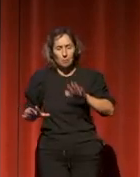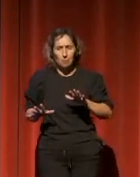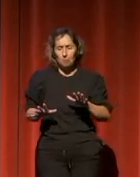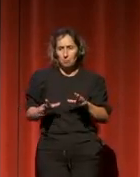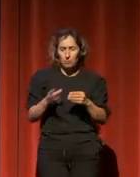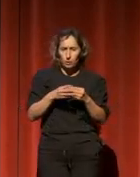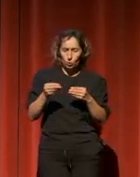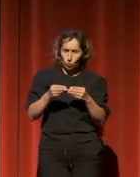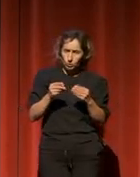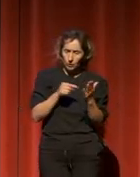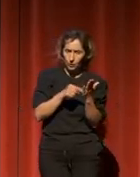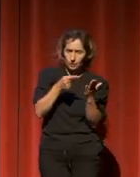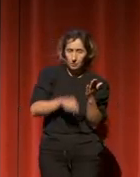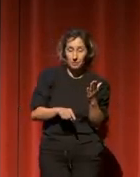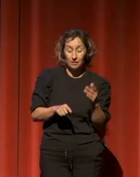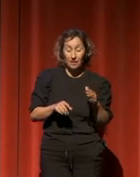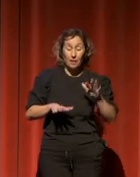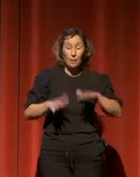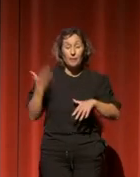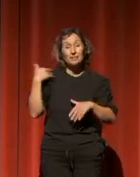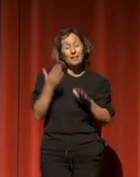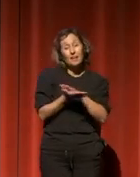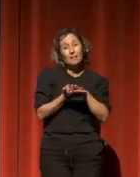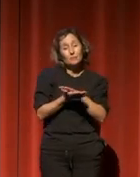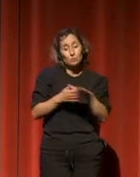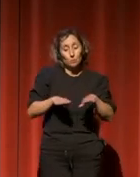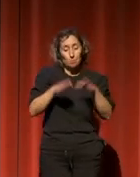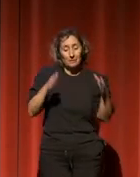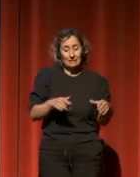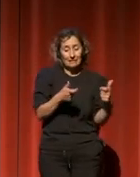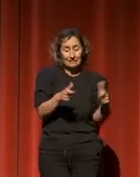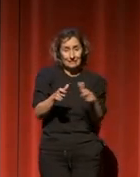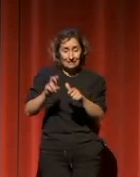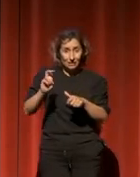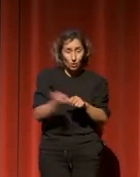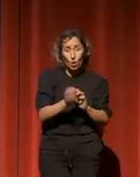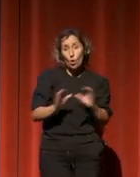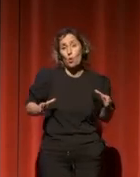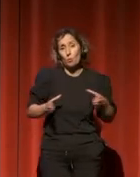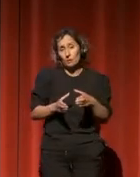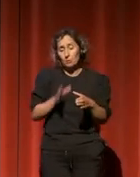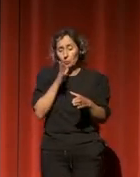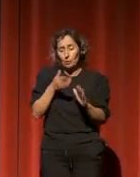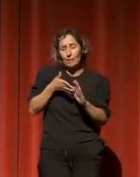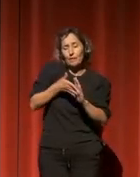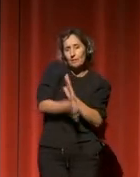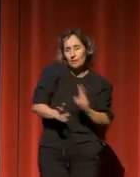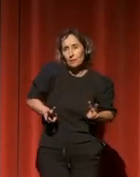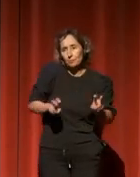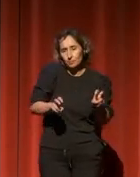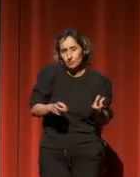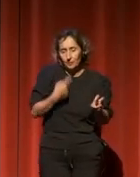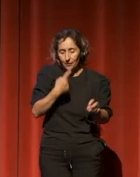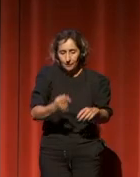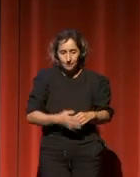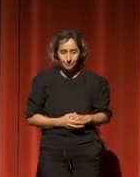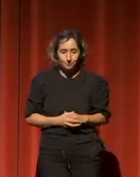eso como antes poníamos mesas intersectoriales o comunitarias un poco por plantear una definición eh inicial